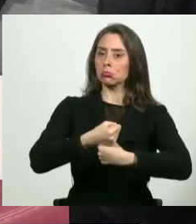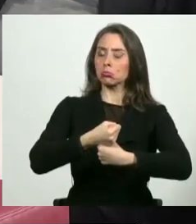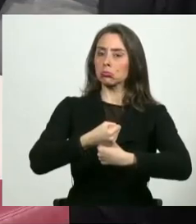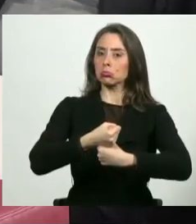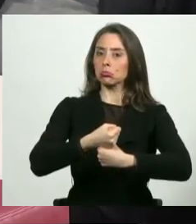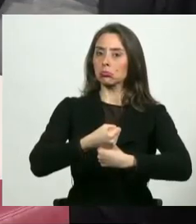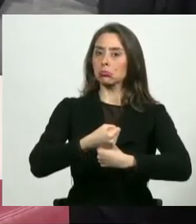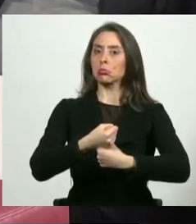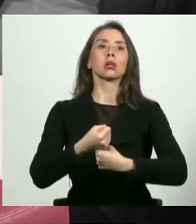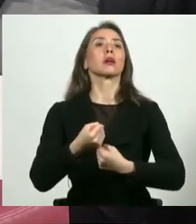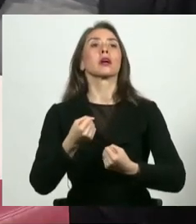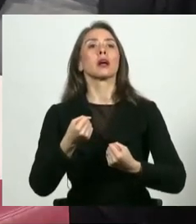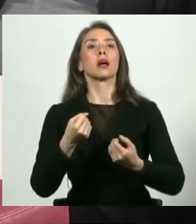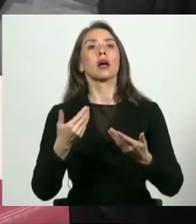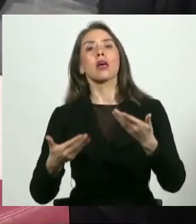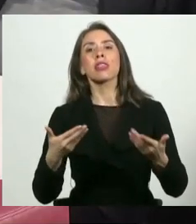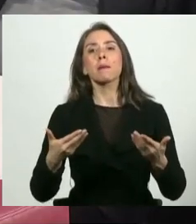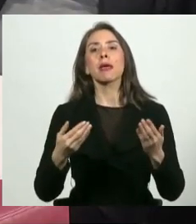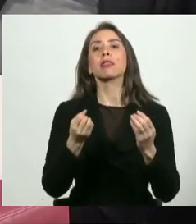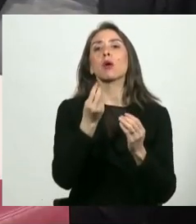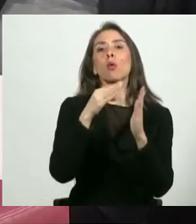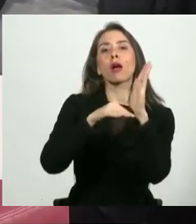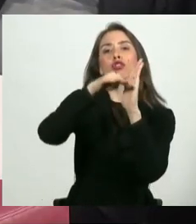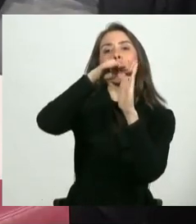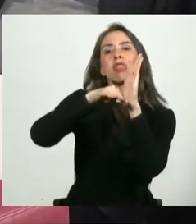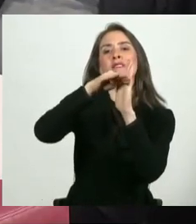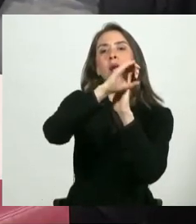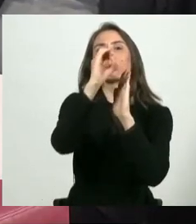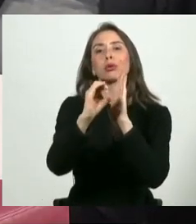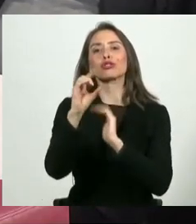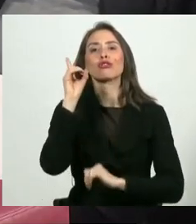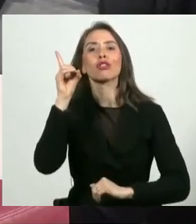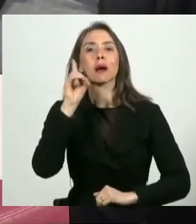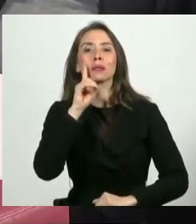trabajo, dependiendo obviamente de los niveles de discapacidad que tenga,